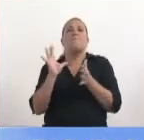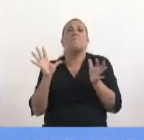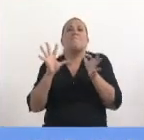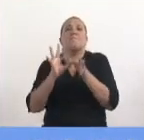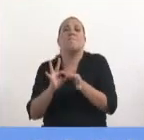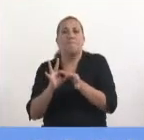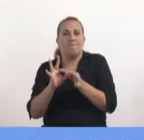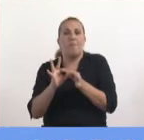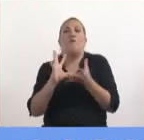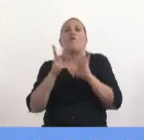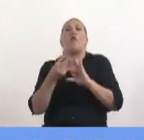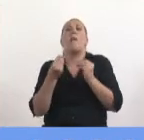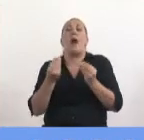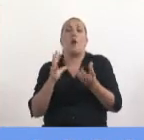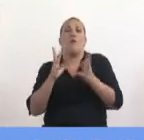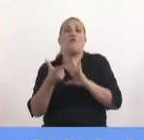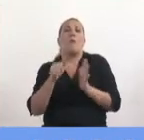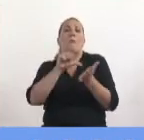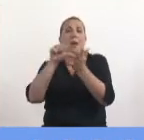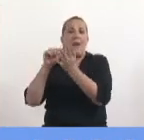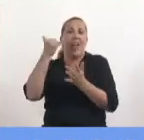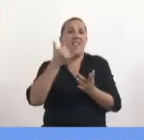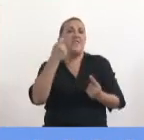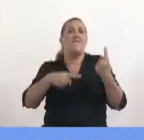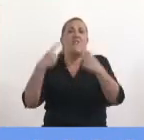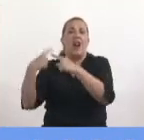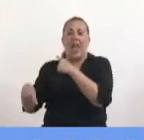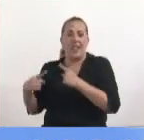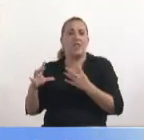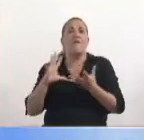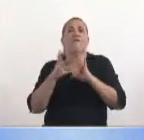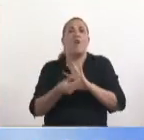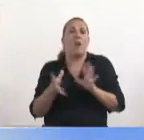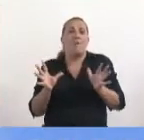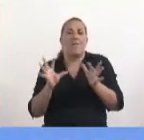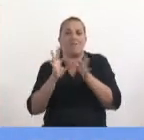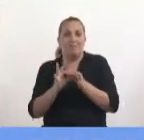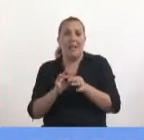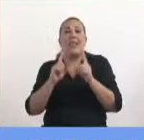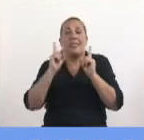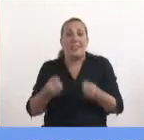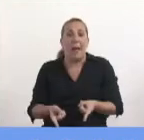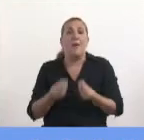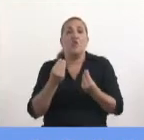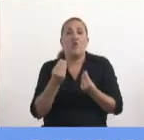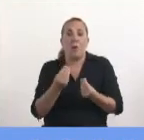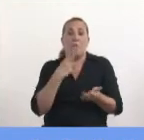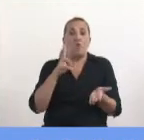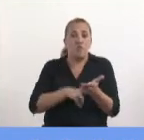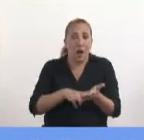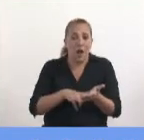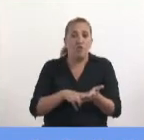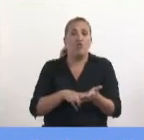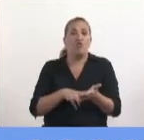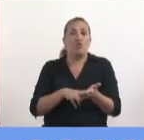los modelos de país, los diversos modelos de país, y cómo de alguna manera, además de los impuestos,